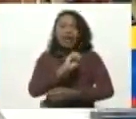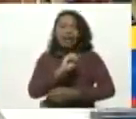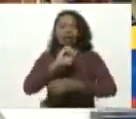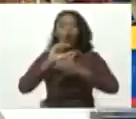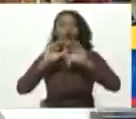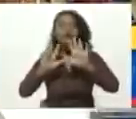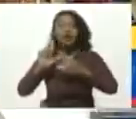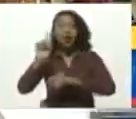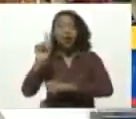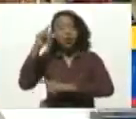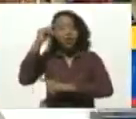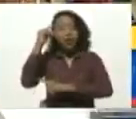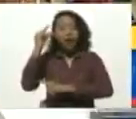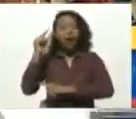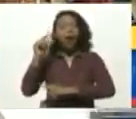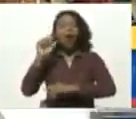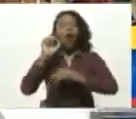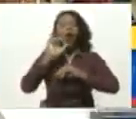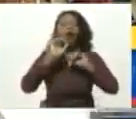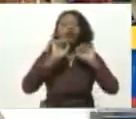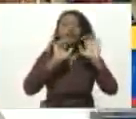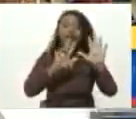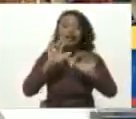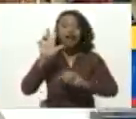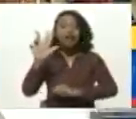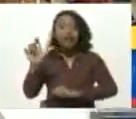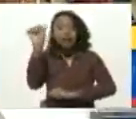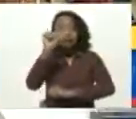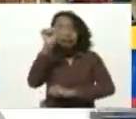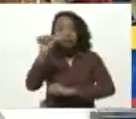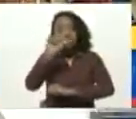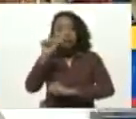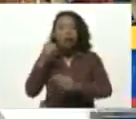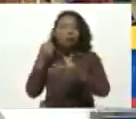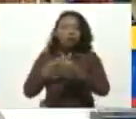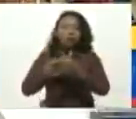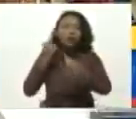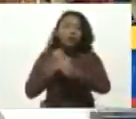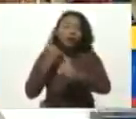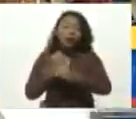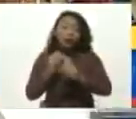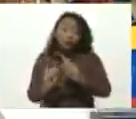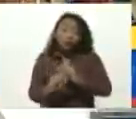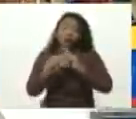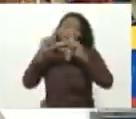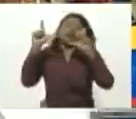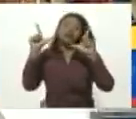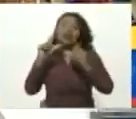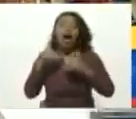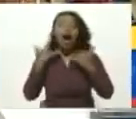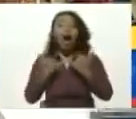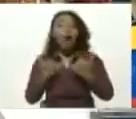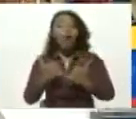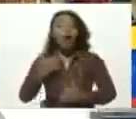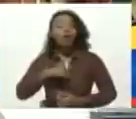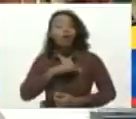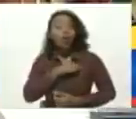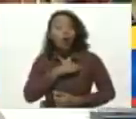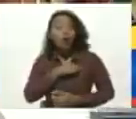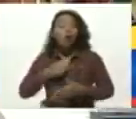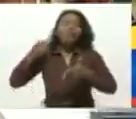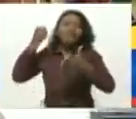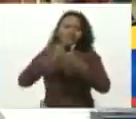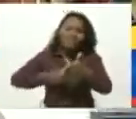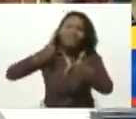581 días, 83 semanas. Bueno, impresionante. Ahora estamos